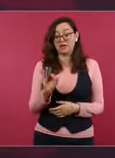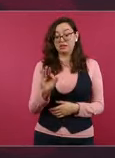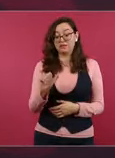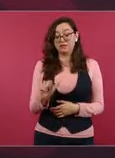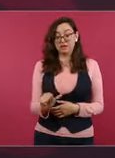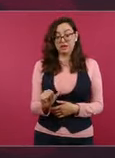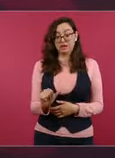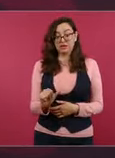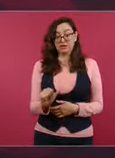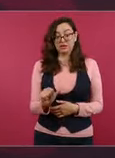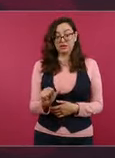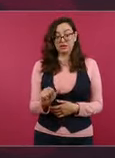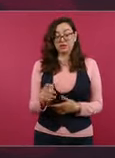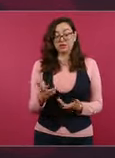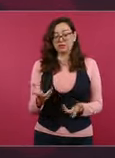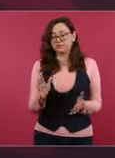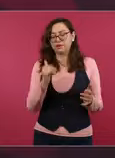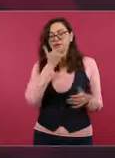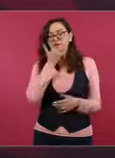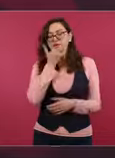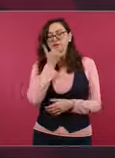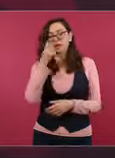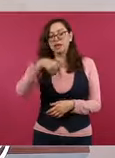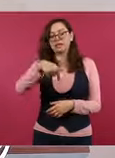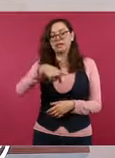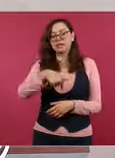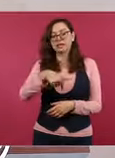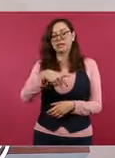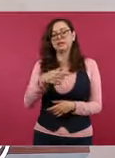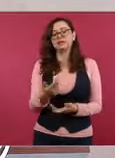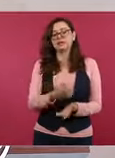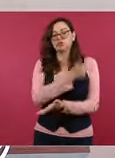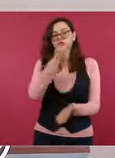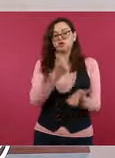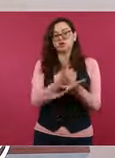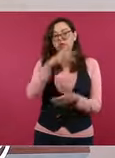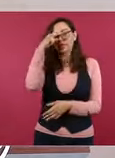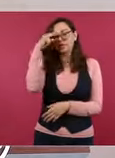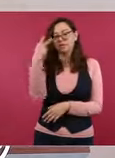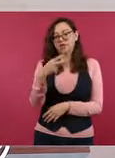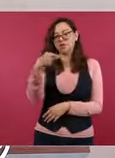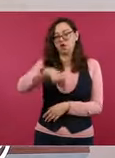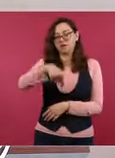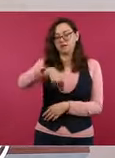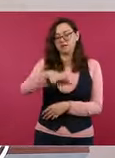concreto porque se quiebra por los hundimientos,